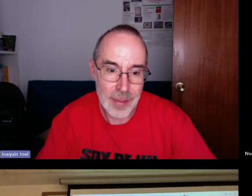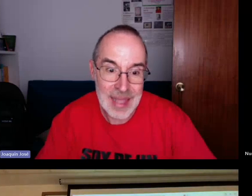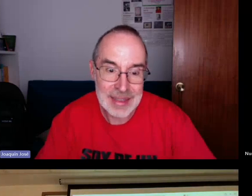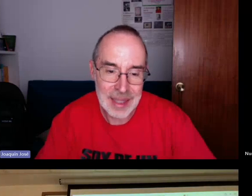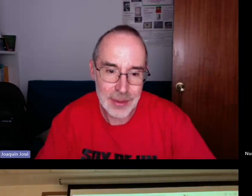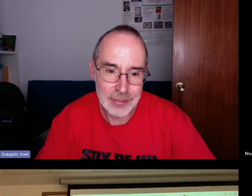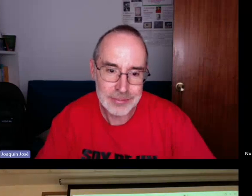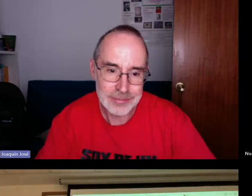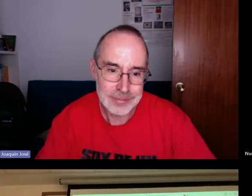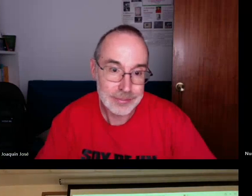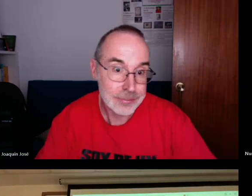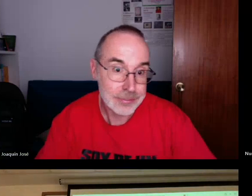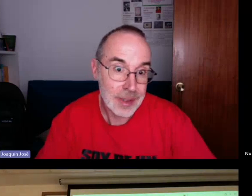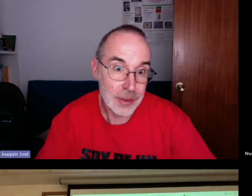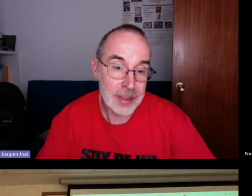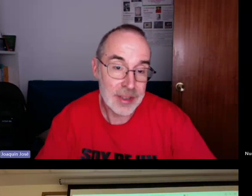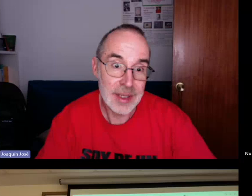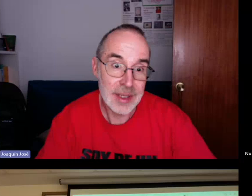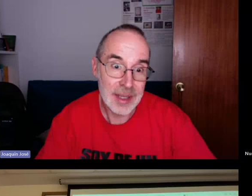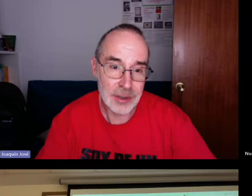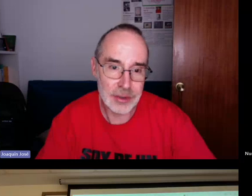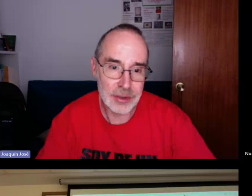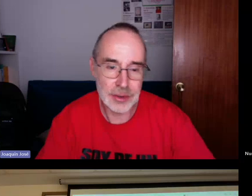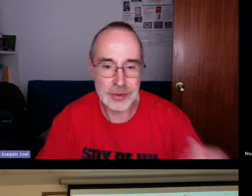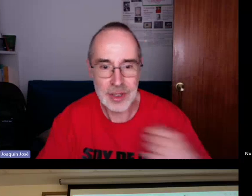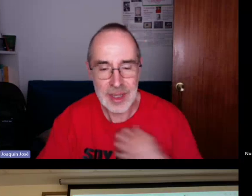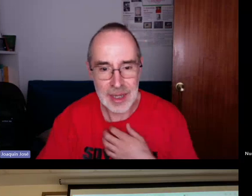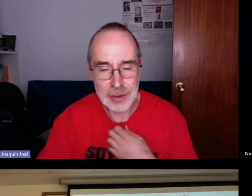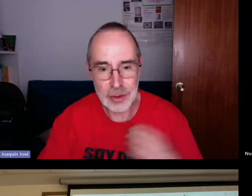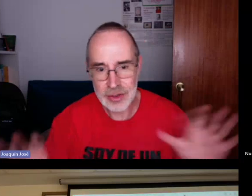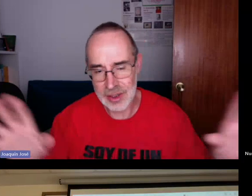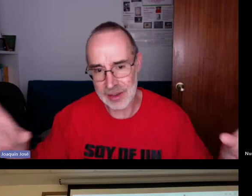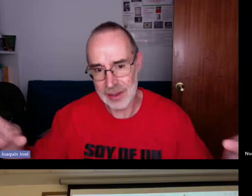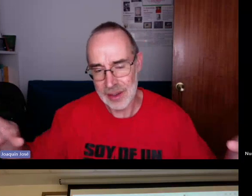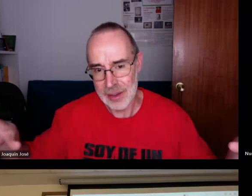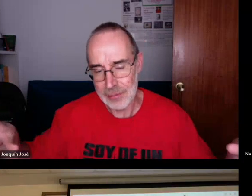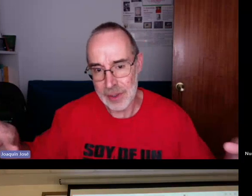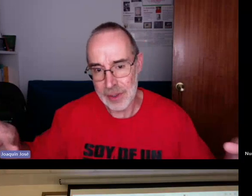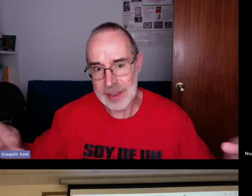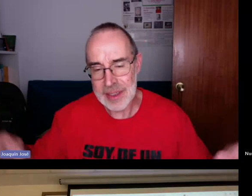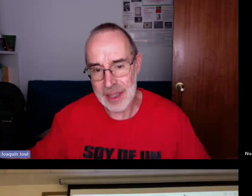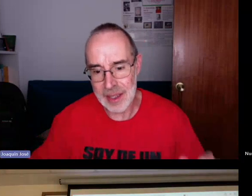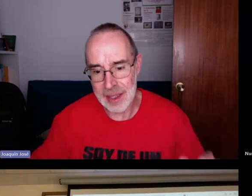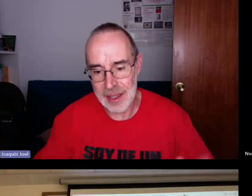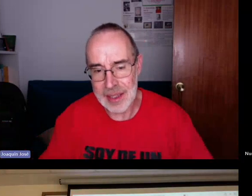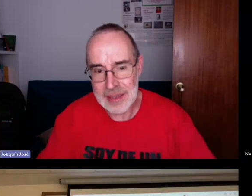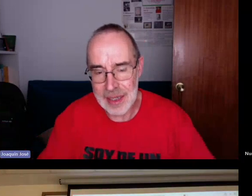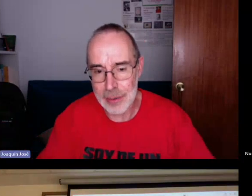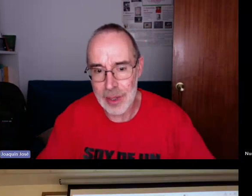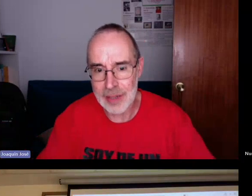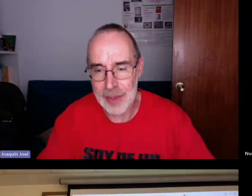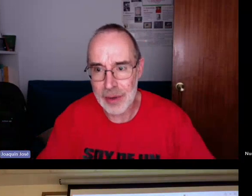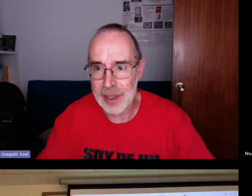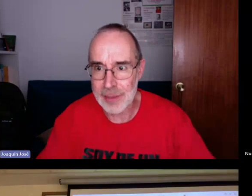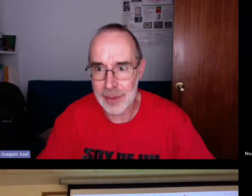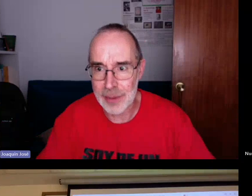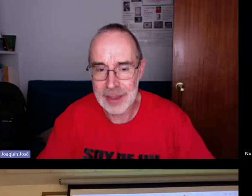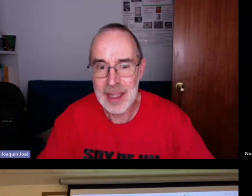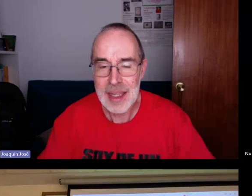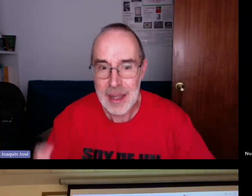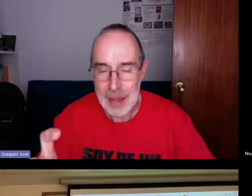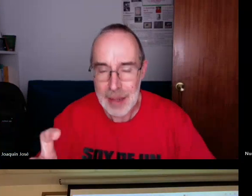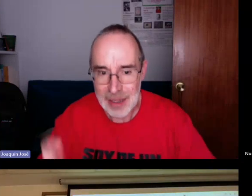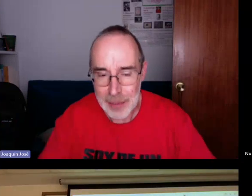XX, ¿no? Entonces, esas son las dos fuentes de este libro de las pedagogías,